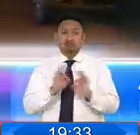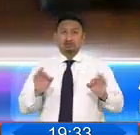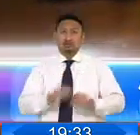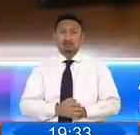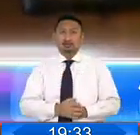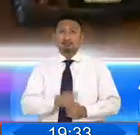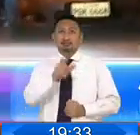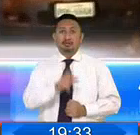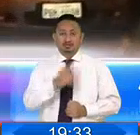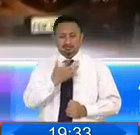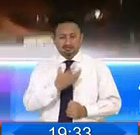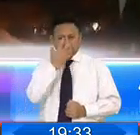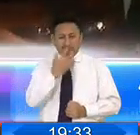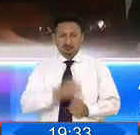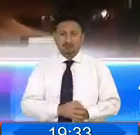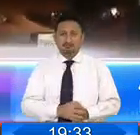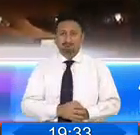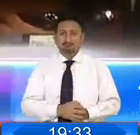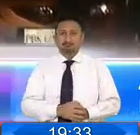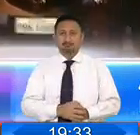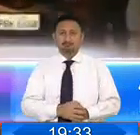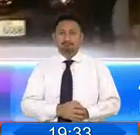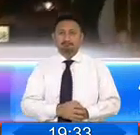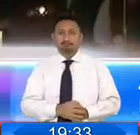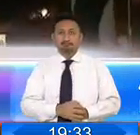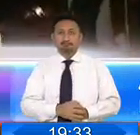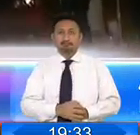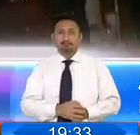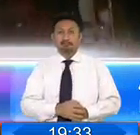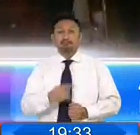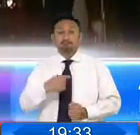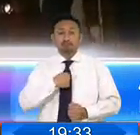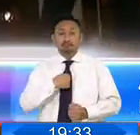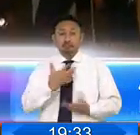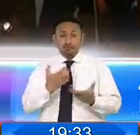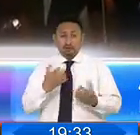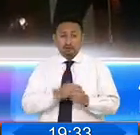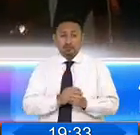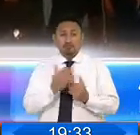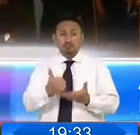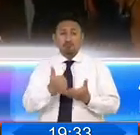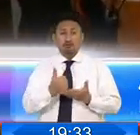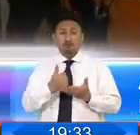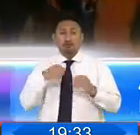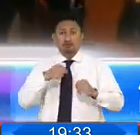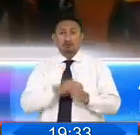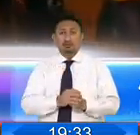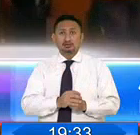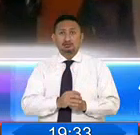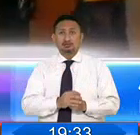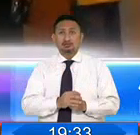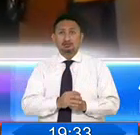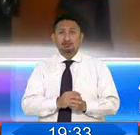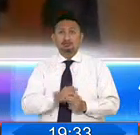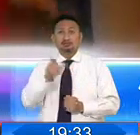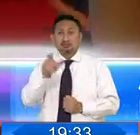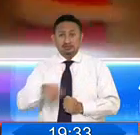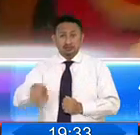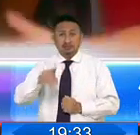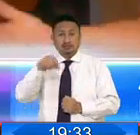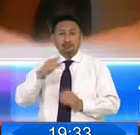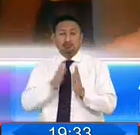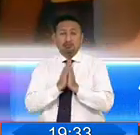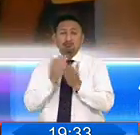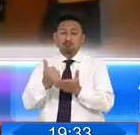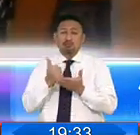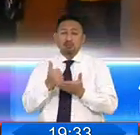Están indignados, señora, espera información de su familia. Quiero que vayan a ayudar a prioritaria que se les están metiendo, los van a matar. Estoy